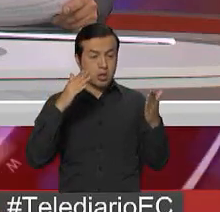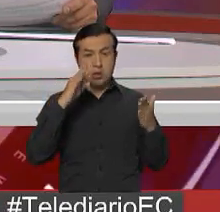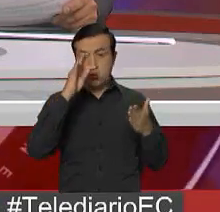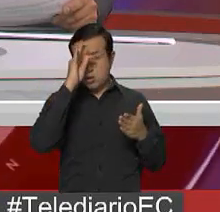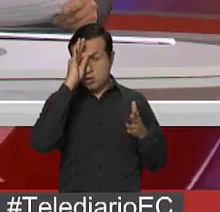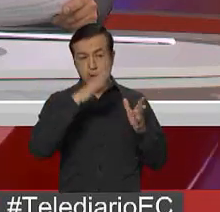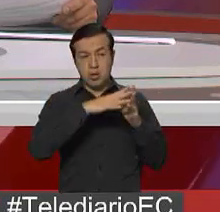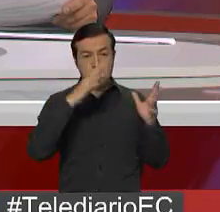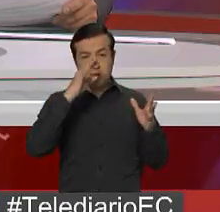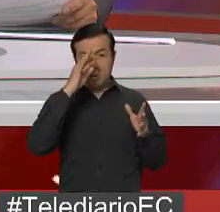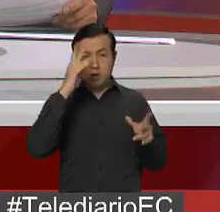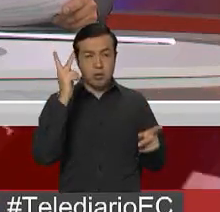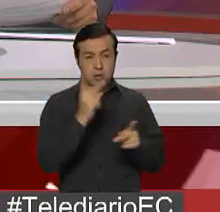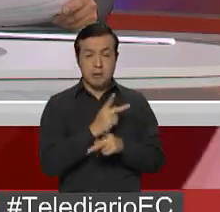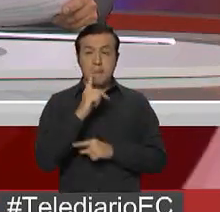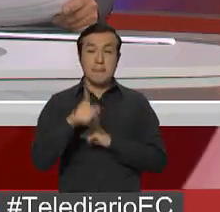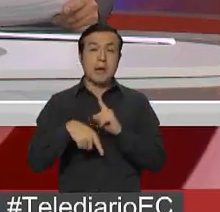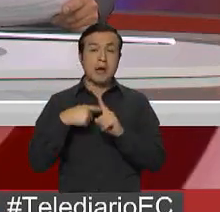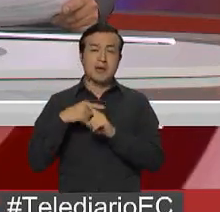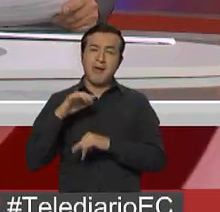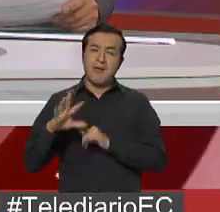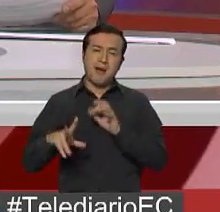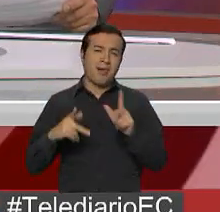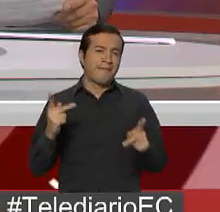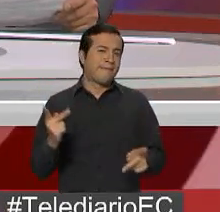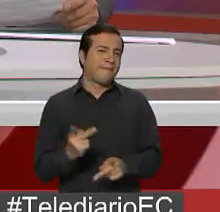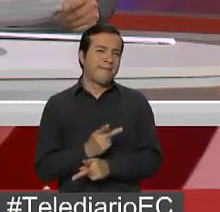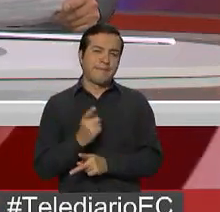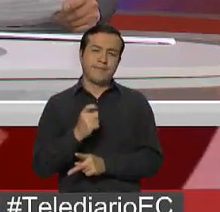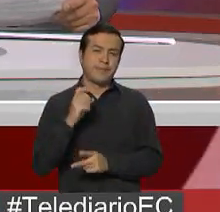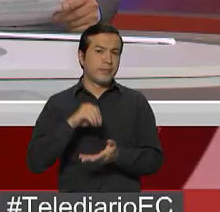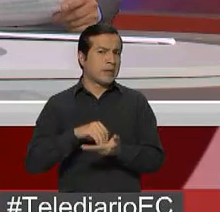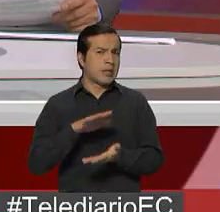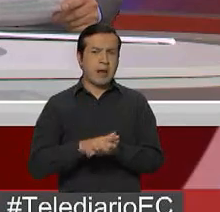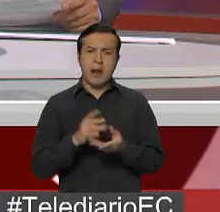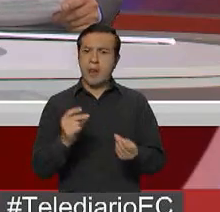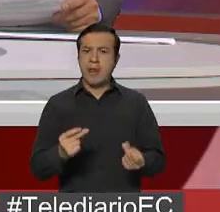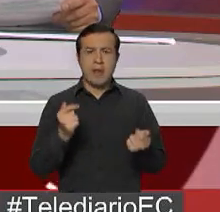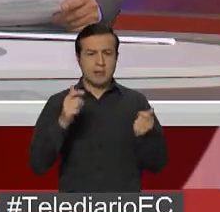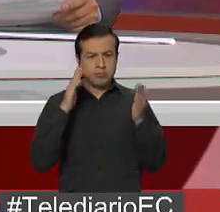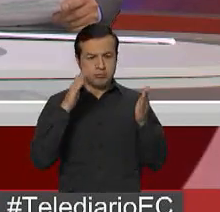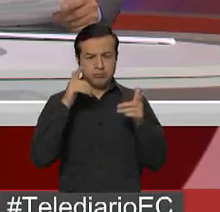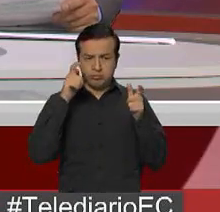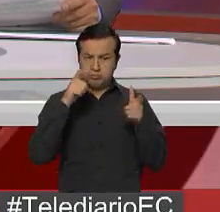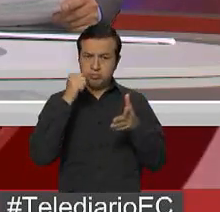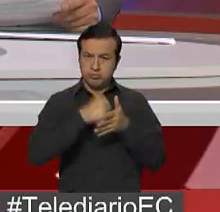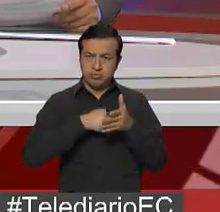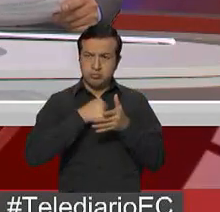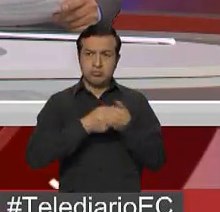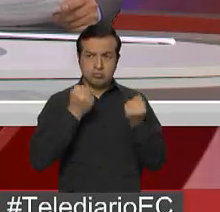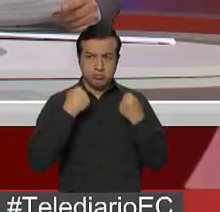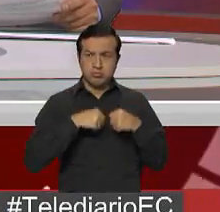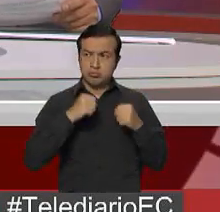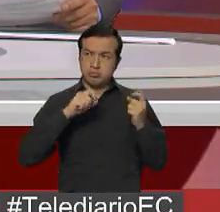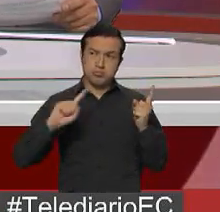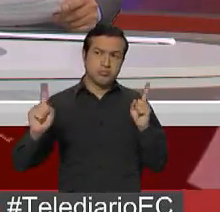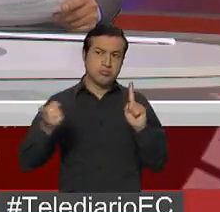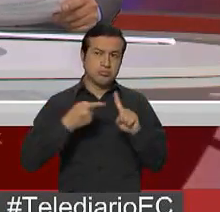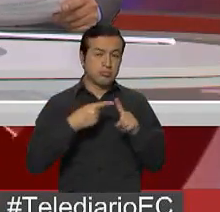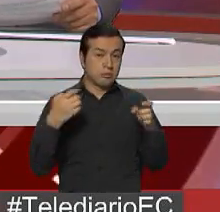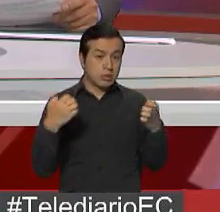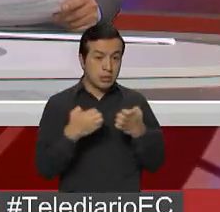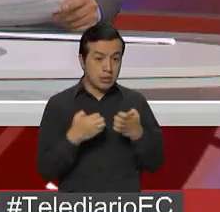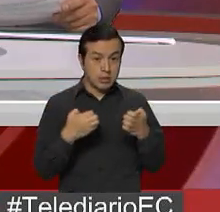enfermo por el virus de la corrupción para otros vamos a tener que implementar y lo estamos haciendo y ese es el desafío implementar un equipo